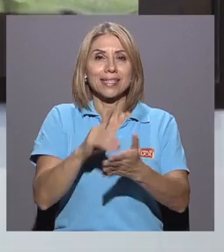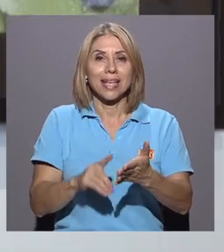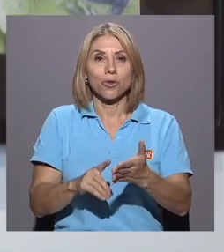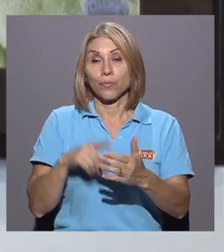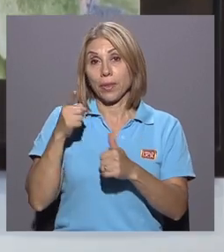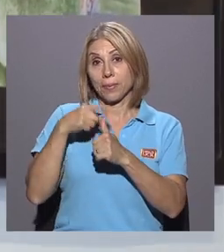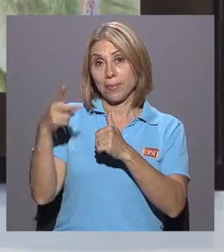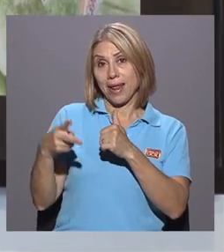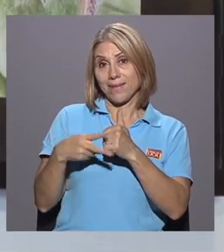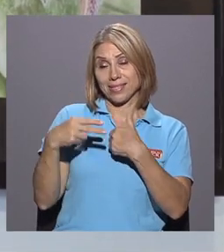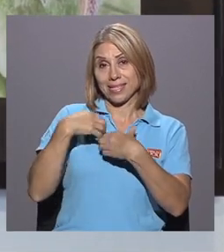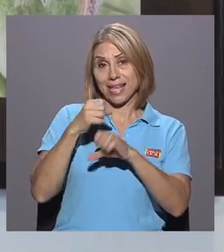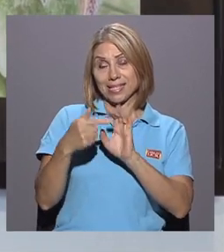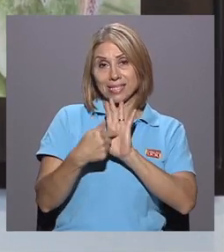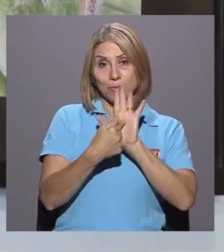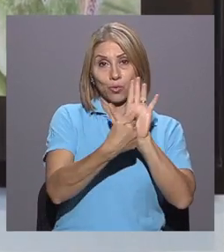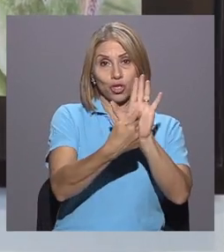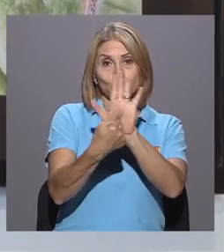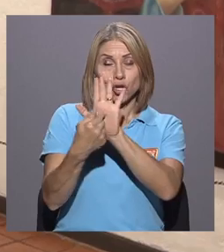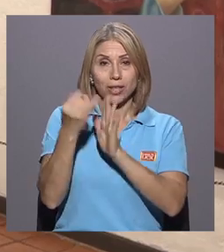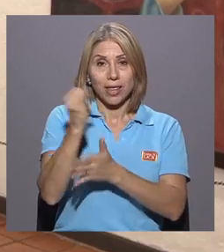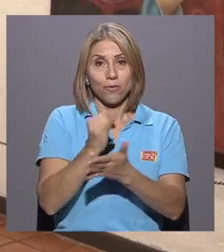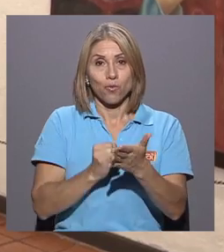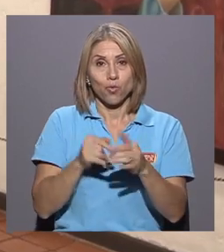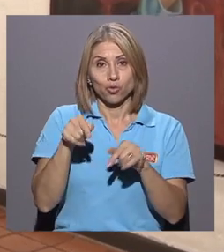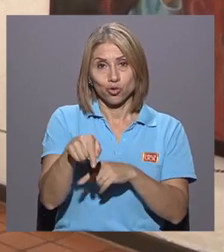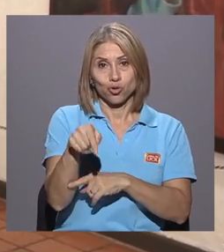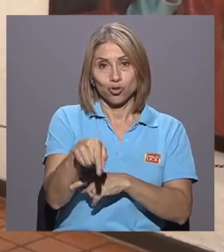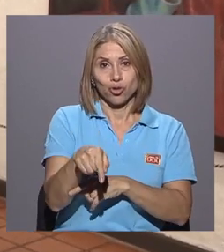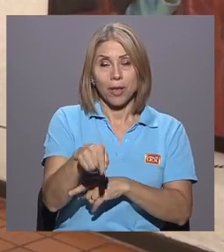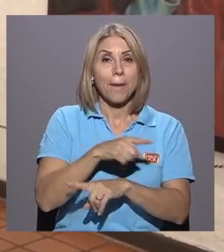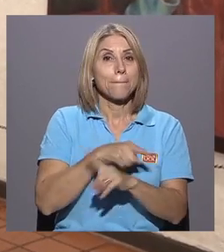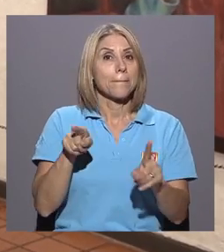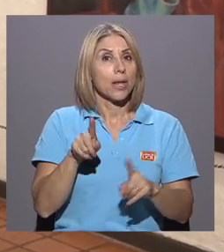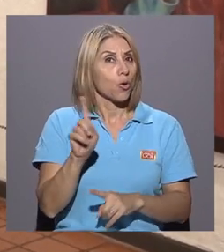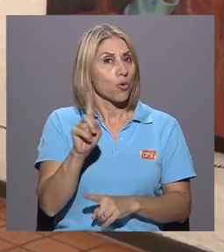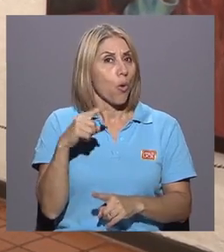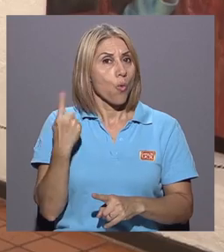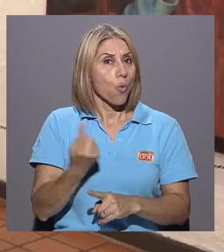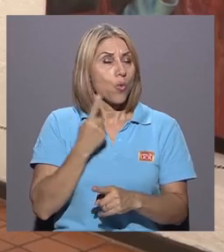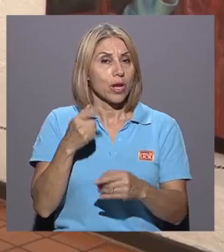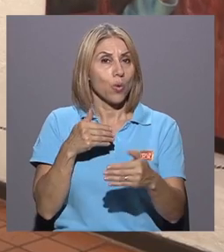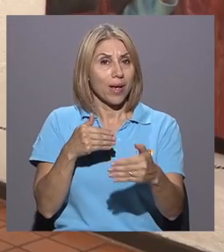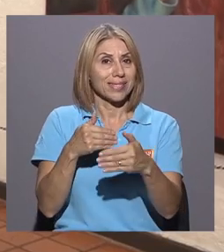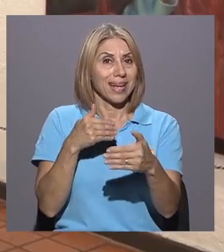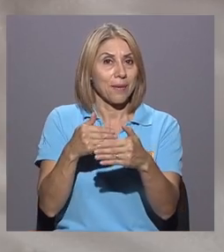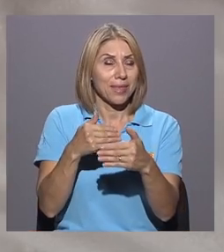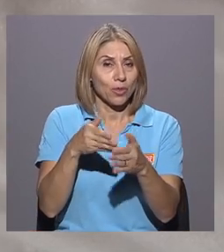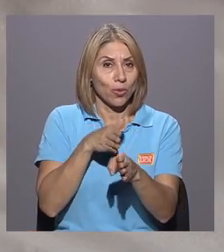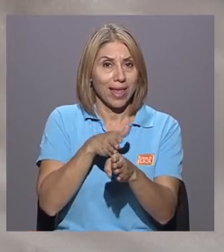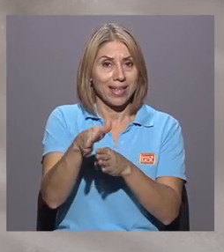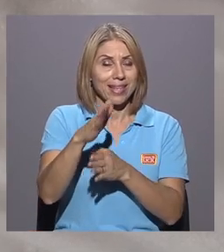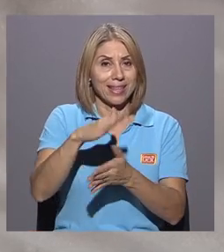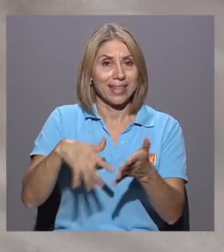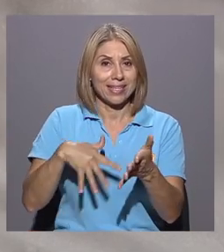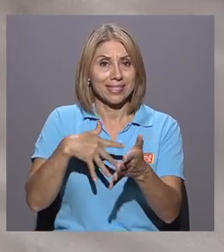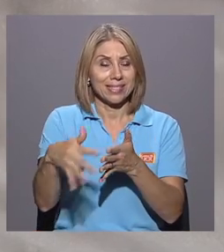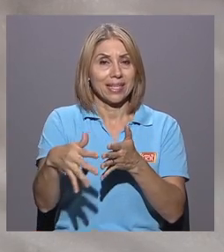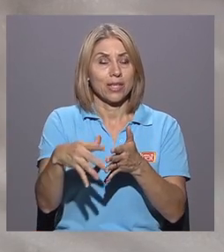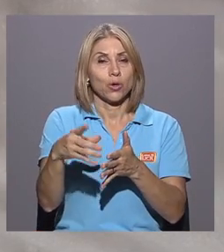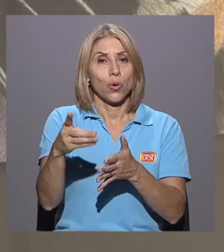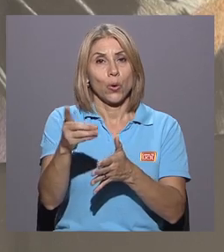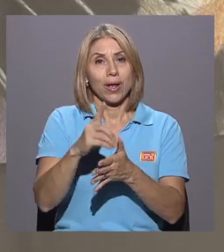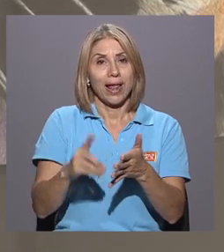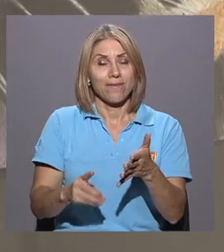que se realiza una exposición de dibujos en el museo, pero no ha sido el único acercamiento que la carrera de diseño gráfico de la UCR ha tenido en la provincia